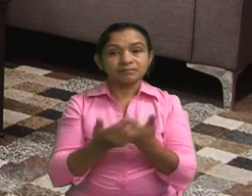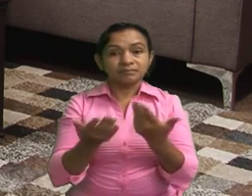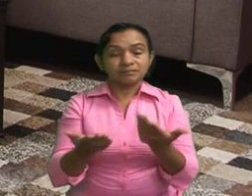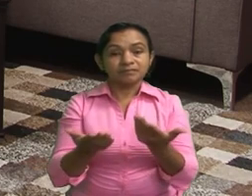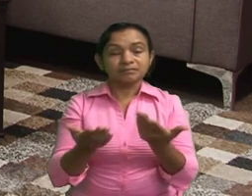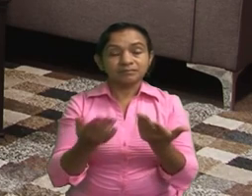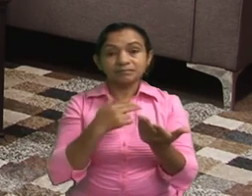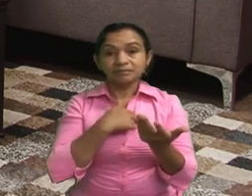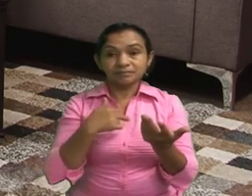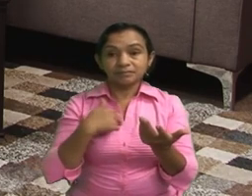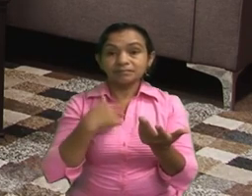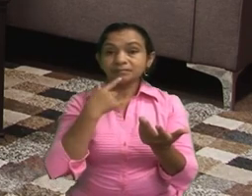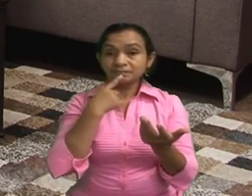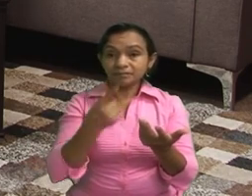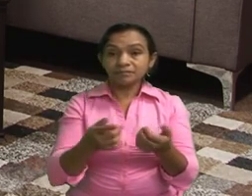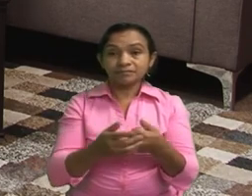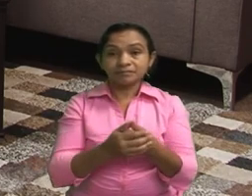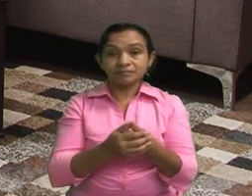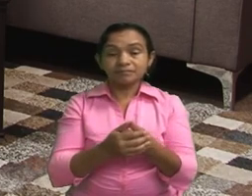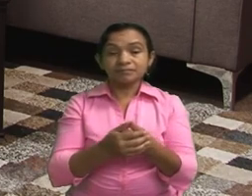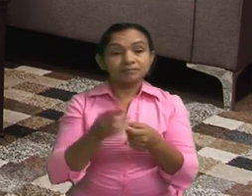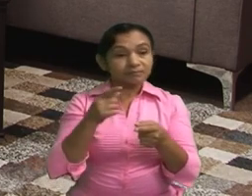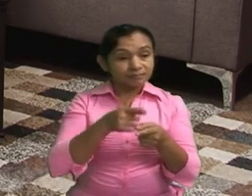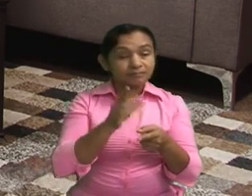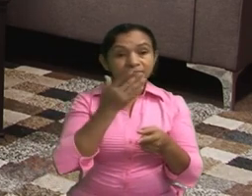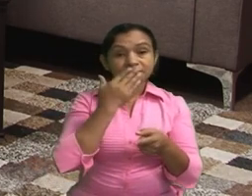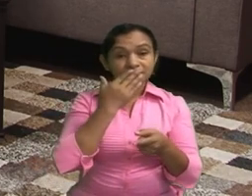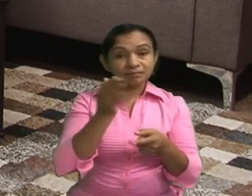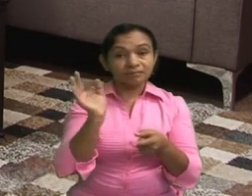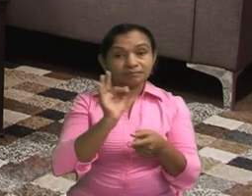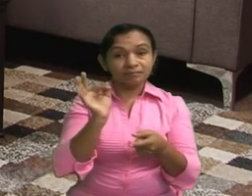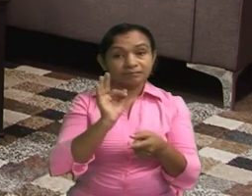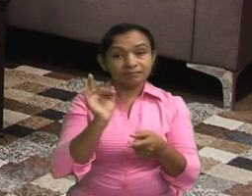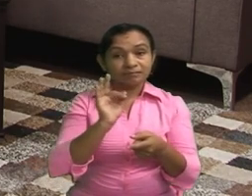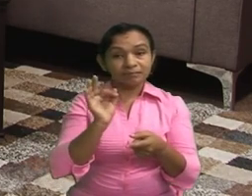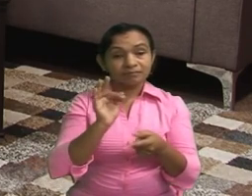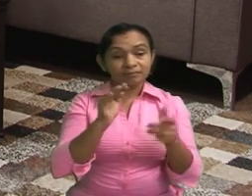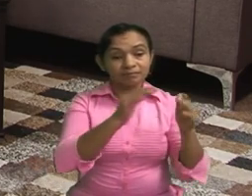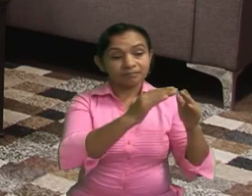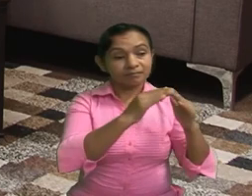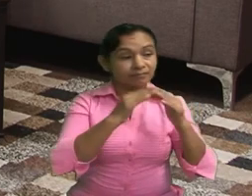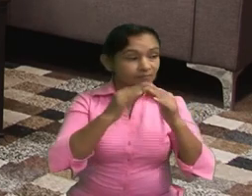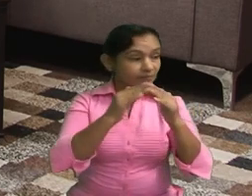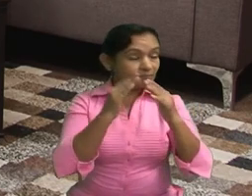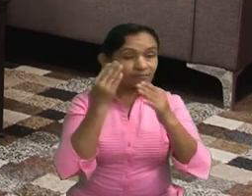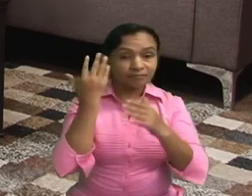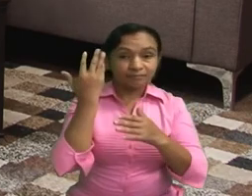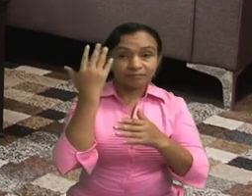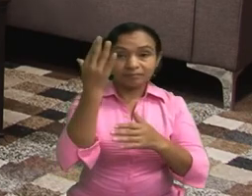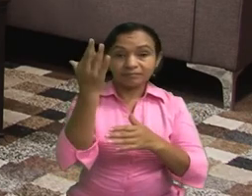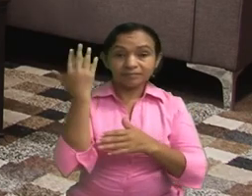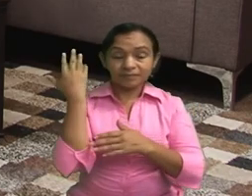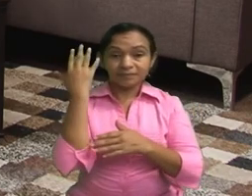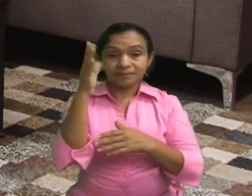Entonces viene y decimos, ¿verdad? Este mecanismo es como nuestras comunidades, nuestros territorios